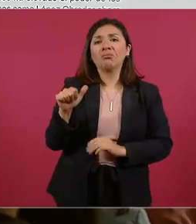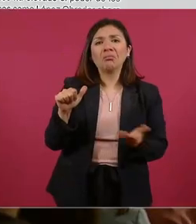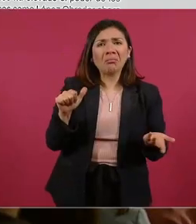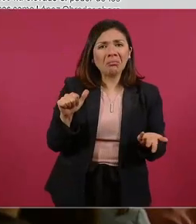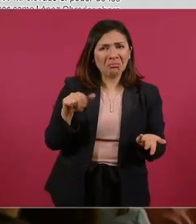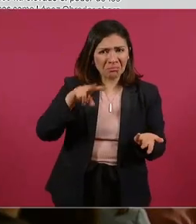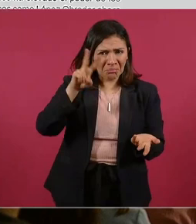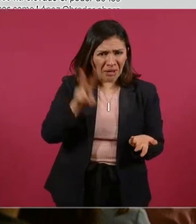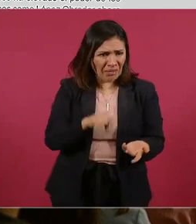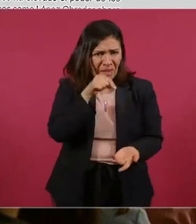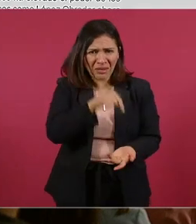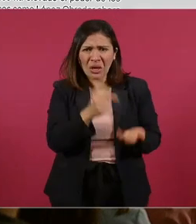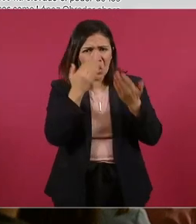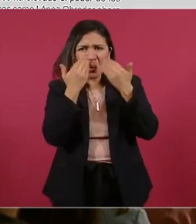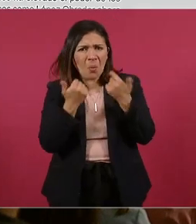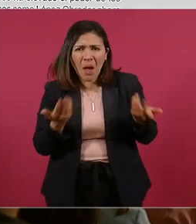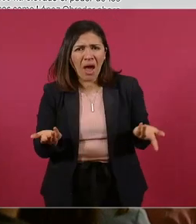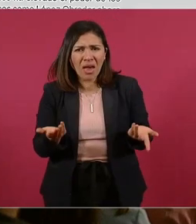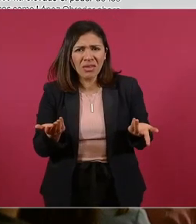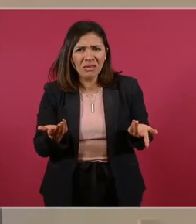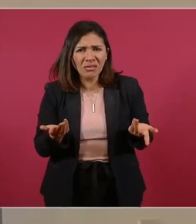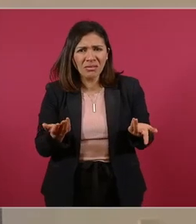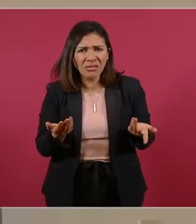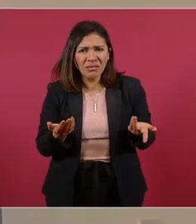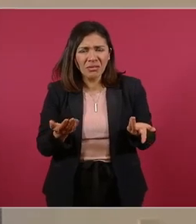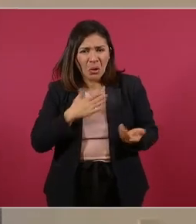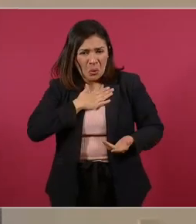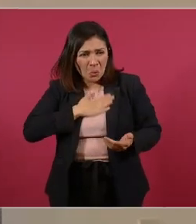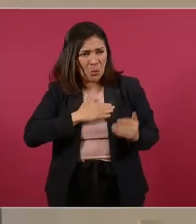¿Cuándo? ¿O en dónde?